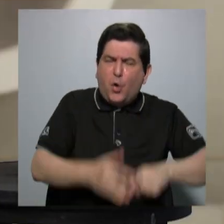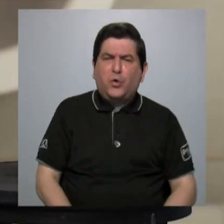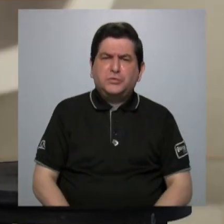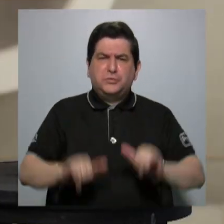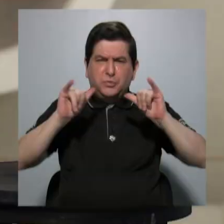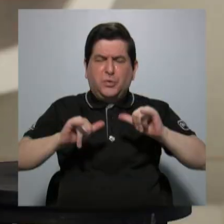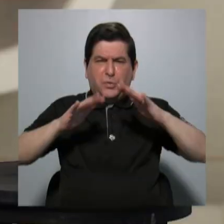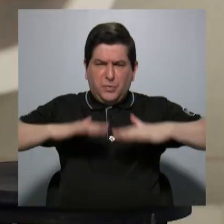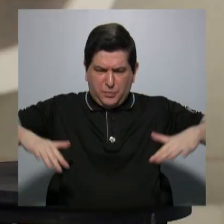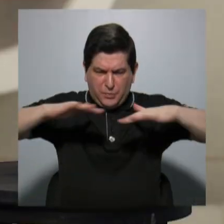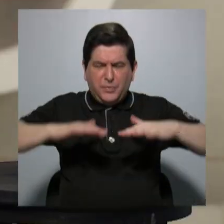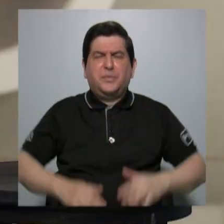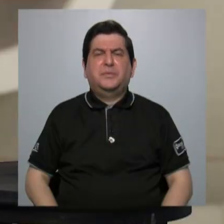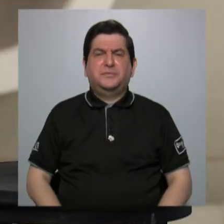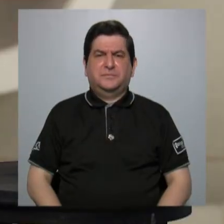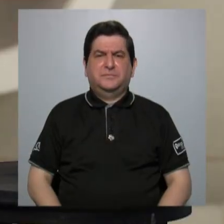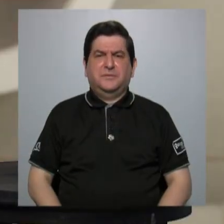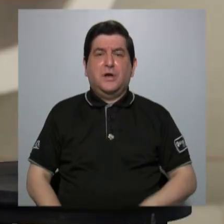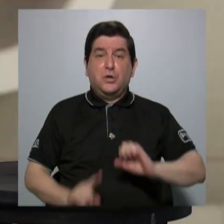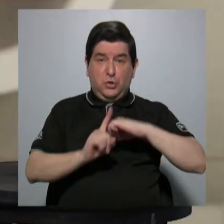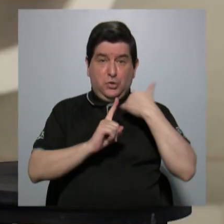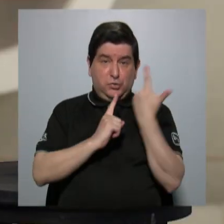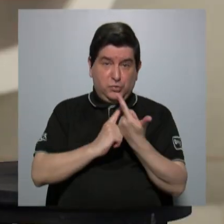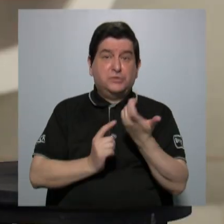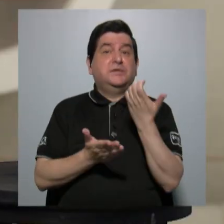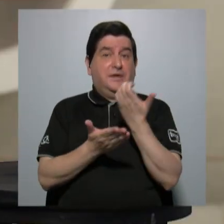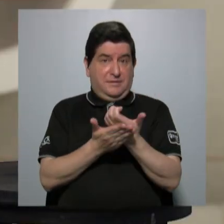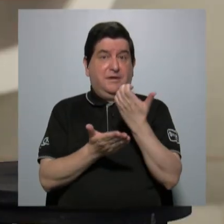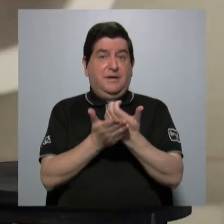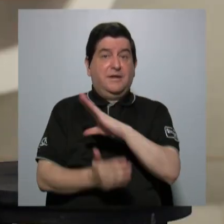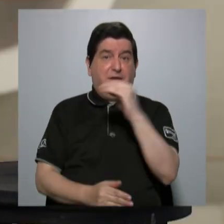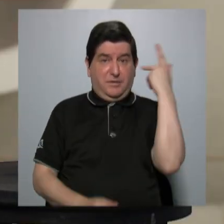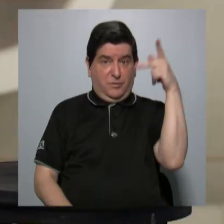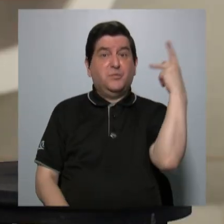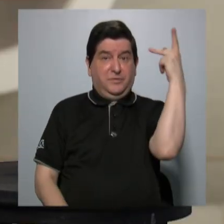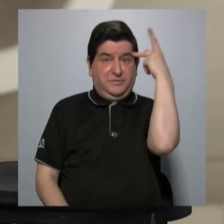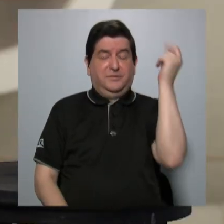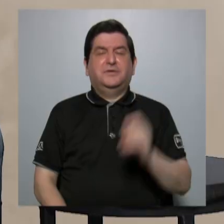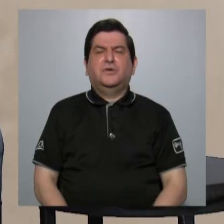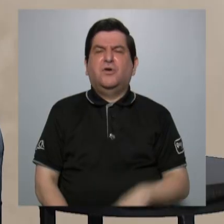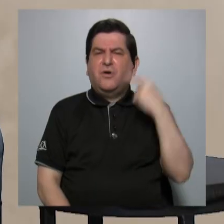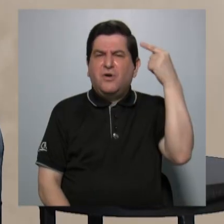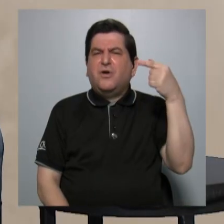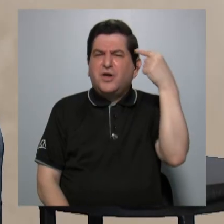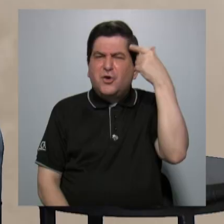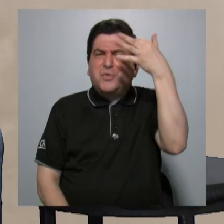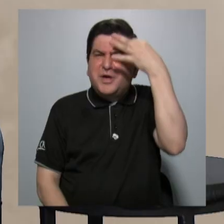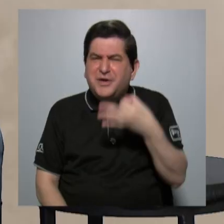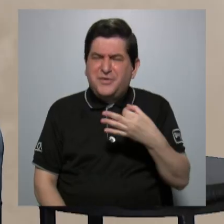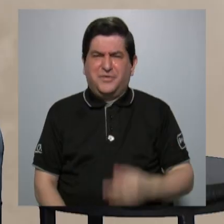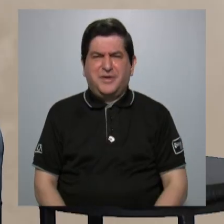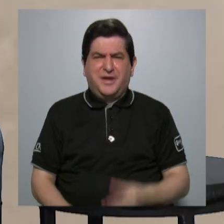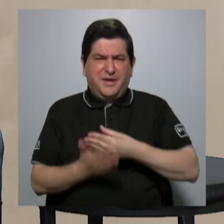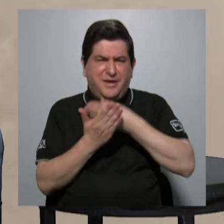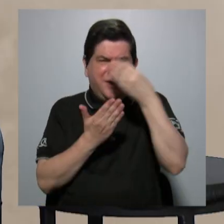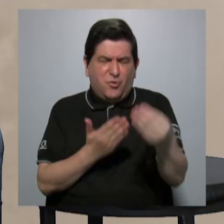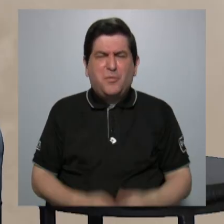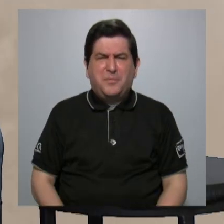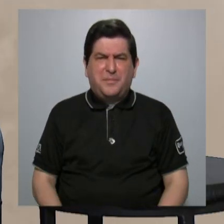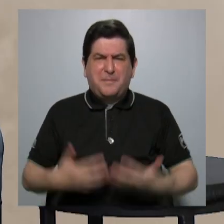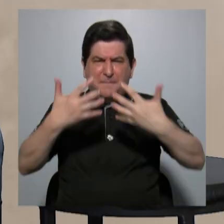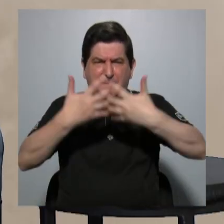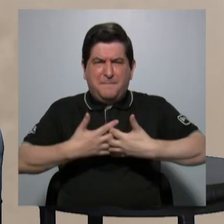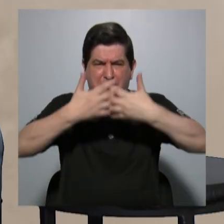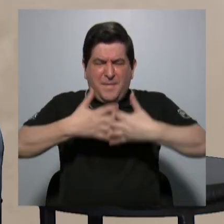que son más sostenibles desde el punto de vista ambiental, social, económico e inclusive político. ¿Por qué el gobierno está considerando entonces la compra